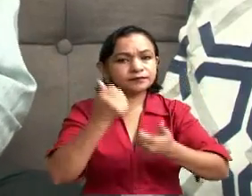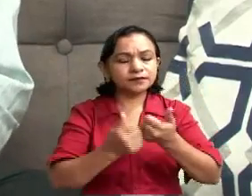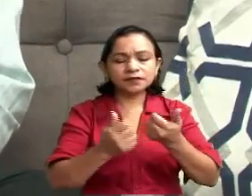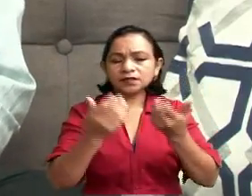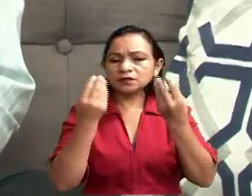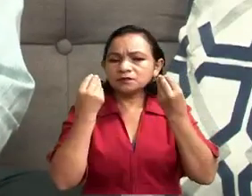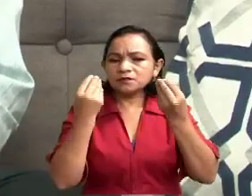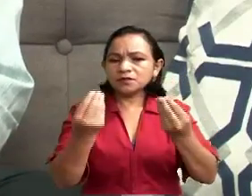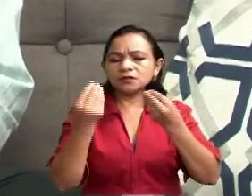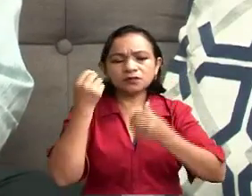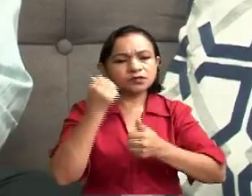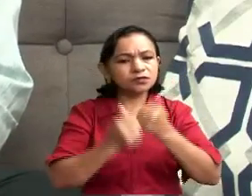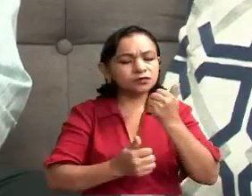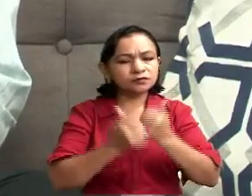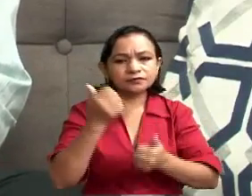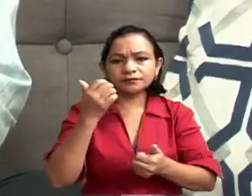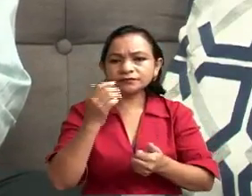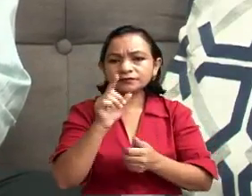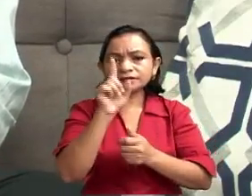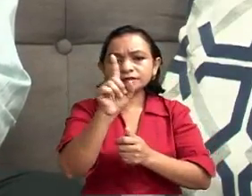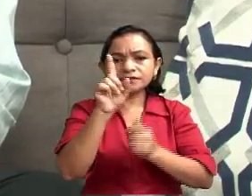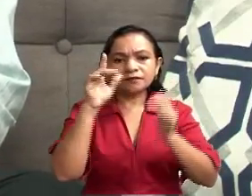general de